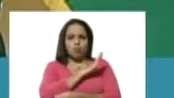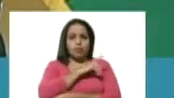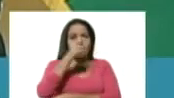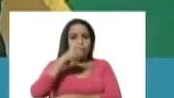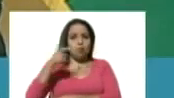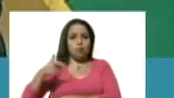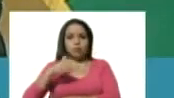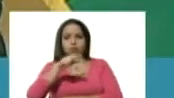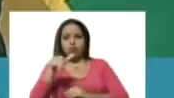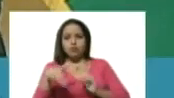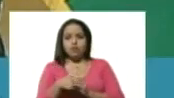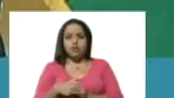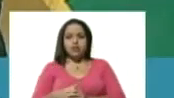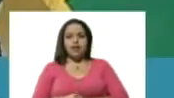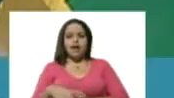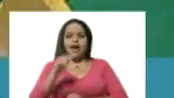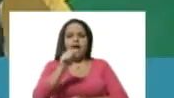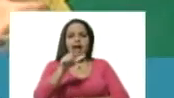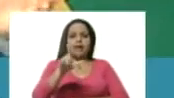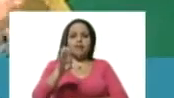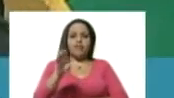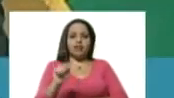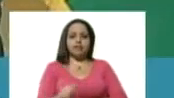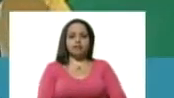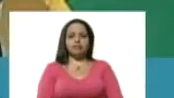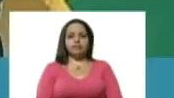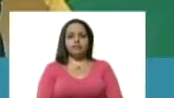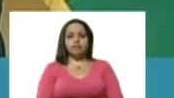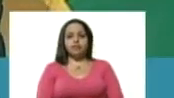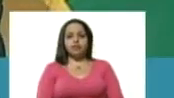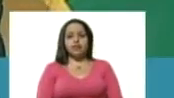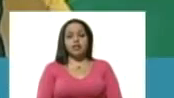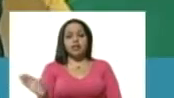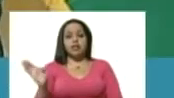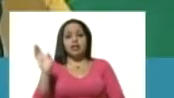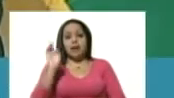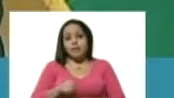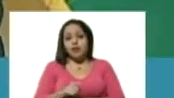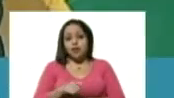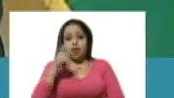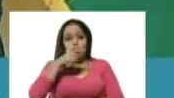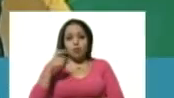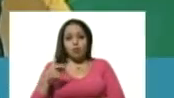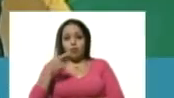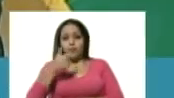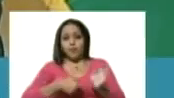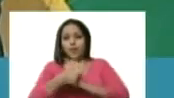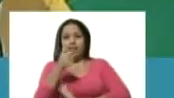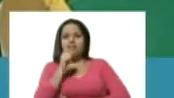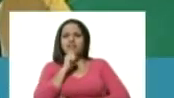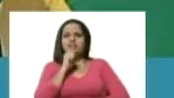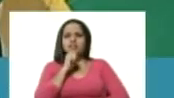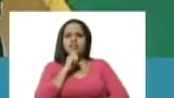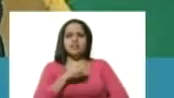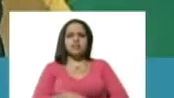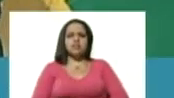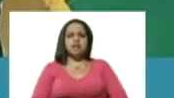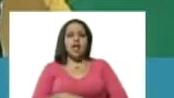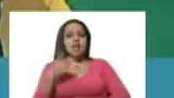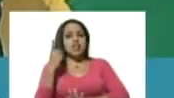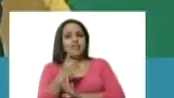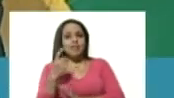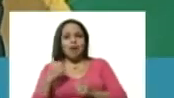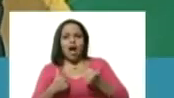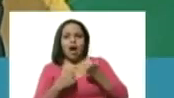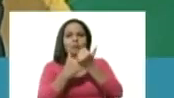pueblos de nuestra Alianza Bolivariana. Y los más vulnerables siempre, siempre están en las situaciones más difíciles. Hacia ellos tenemos que